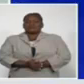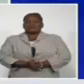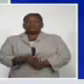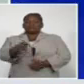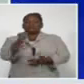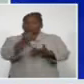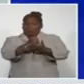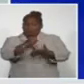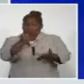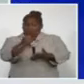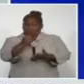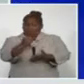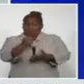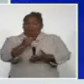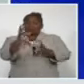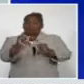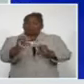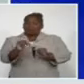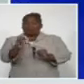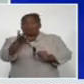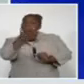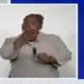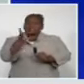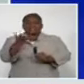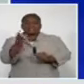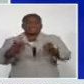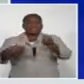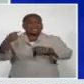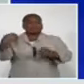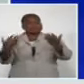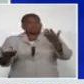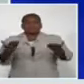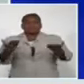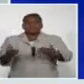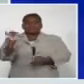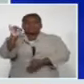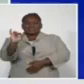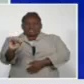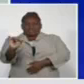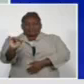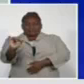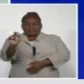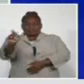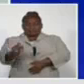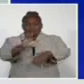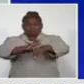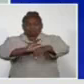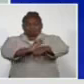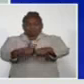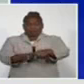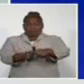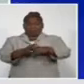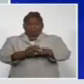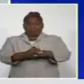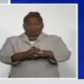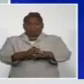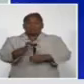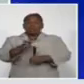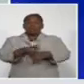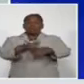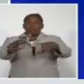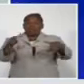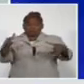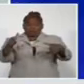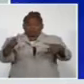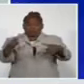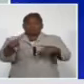confirma una cifra similar a la del día anterior, igual 6 casos autóctonos. como siempre hemos dicho, la mayor transmisión de Camagüey siempre ha